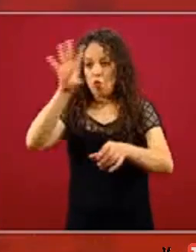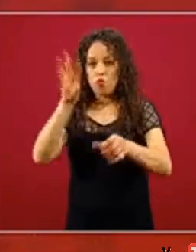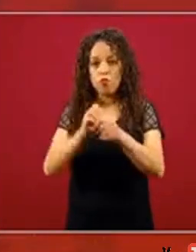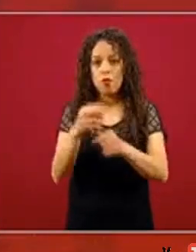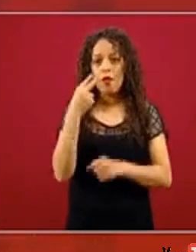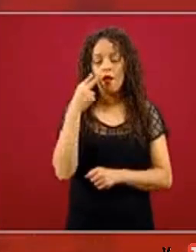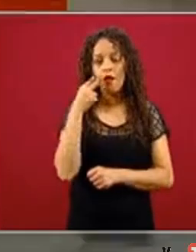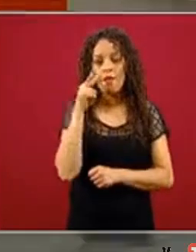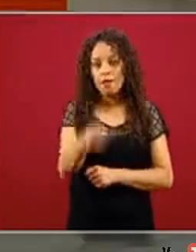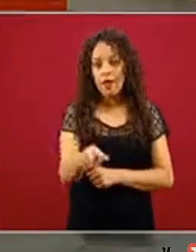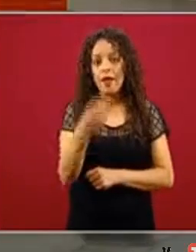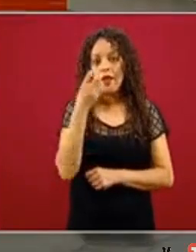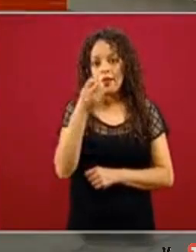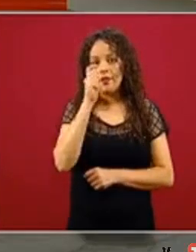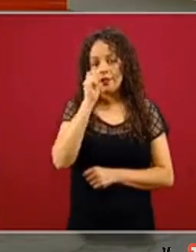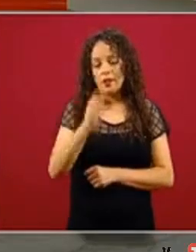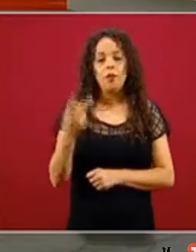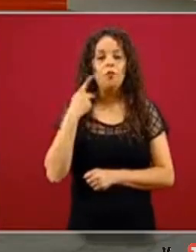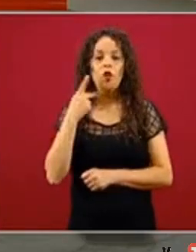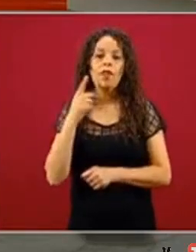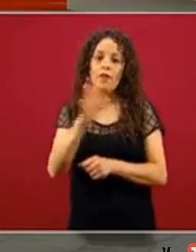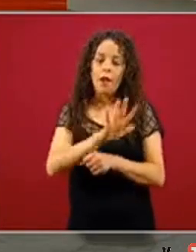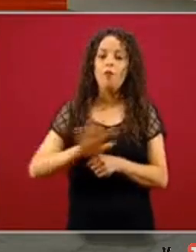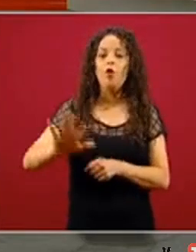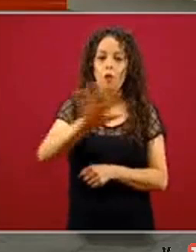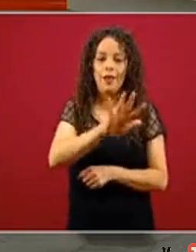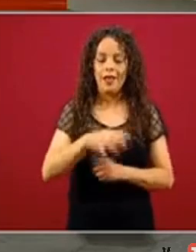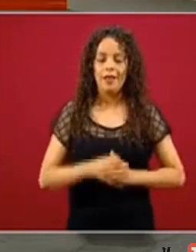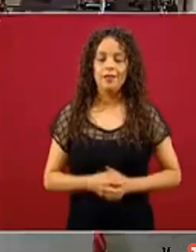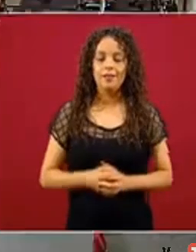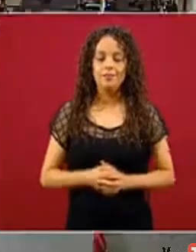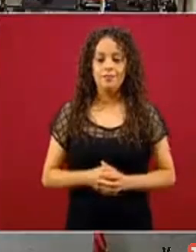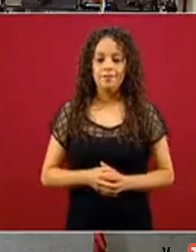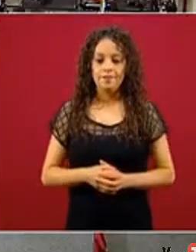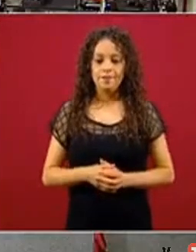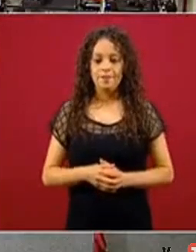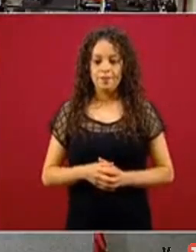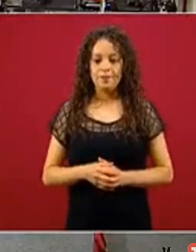públicas. Gracias, Gisela. Colega y Dulce Soto.